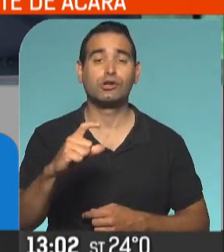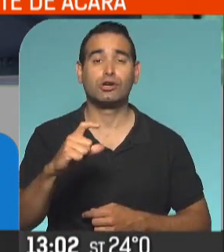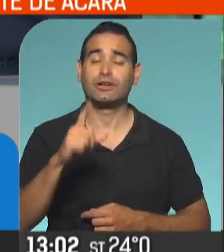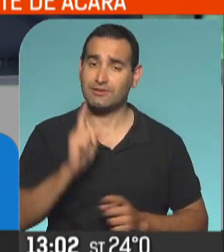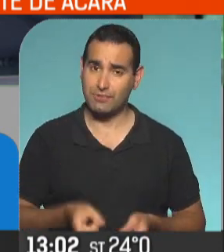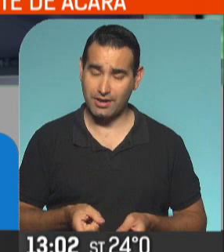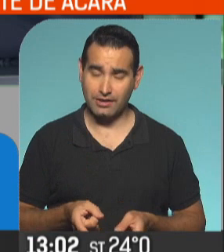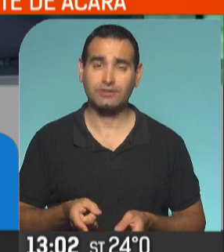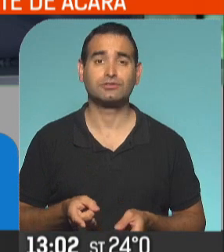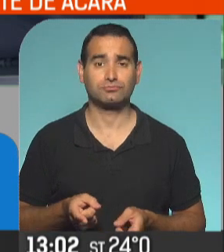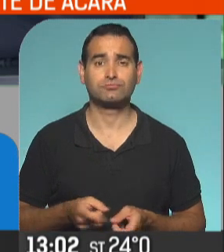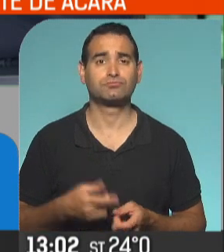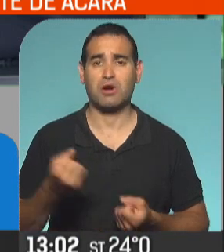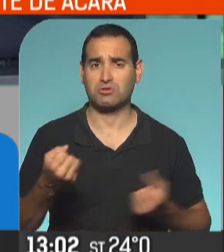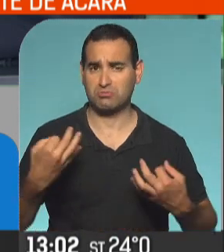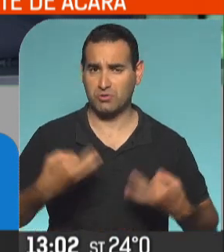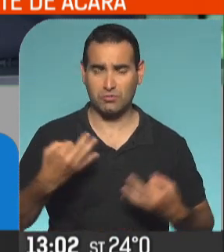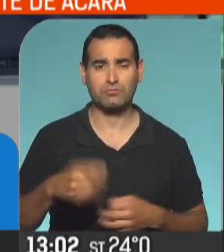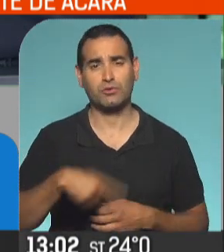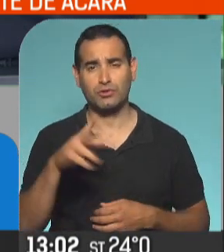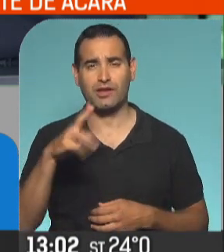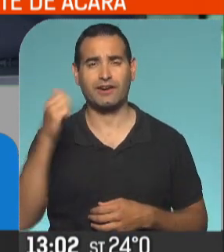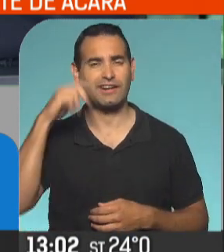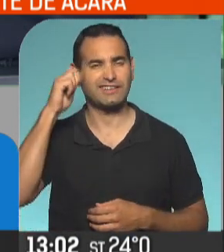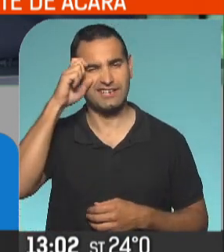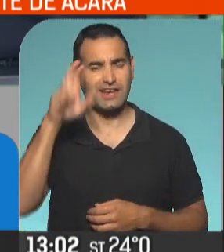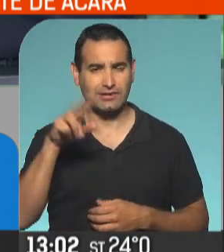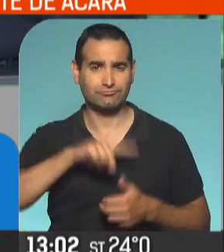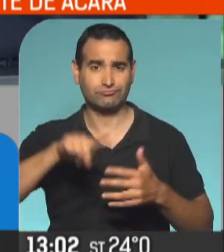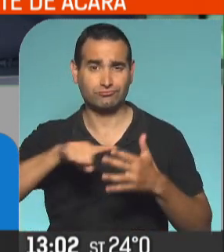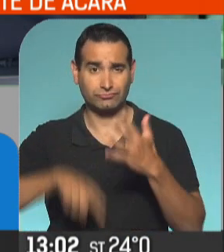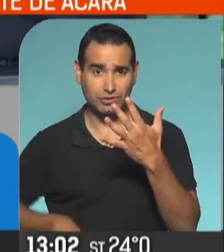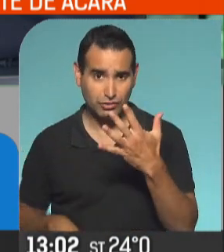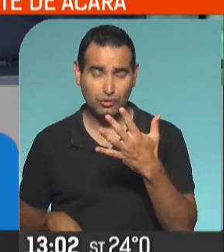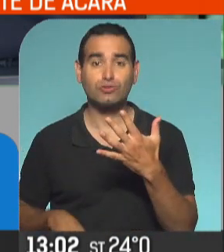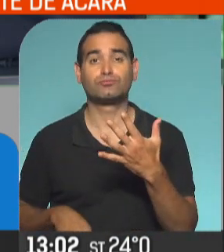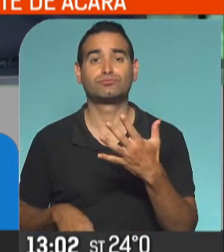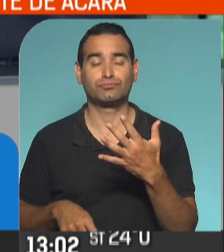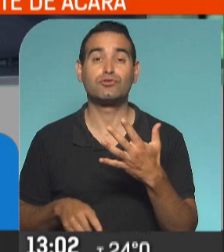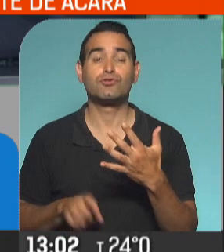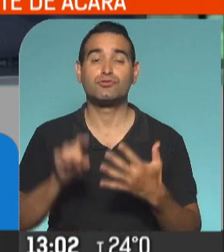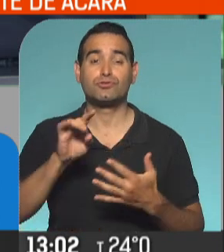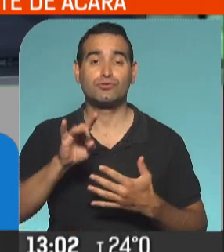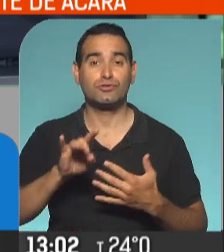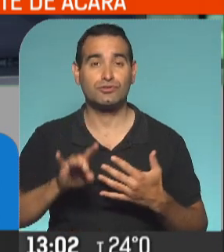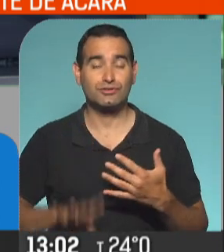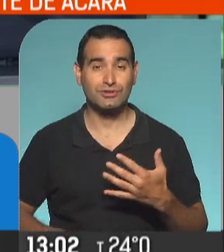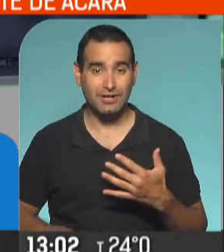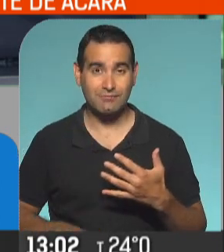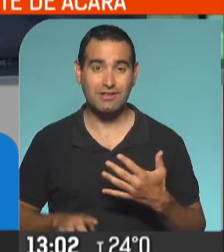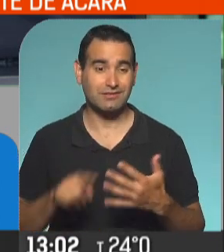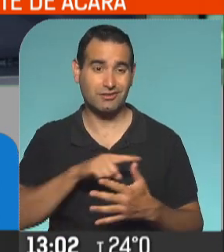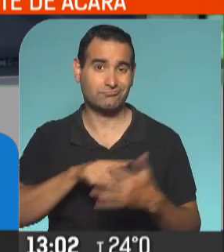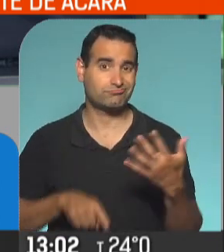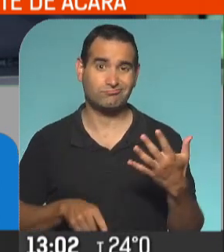es un utilitario espectacular y tienen la ranchera o sea tenemos entre esos cinco primeros autos solamente solamente más